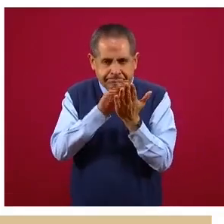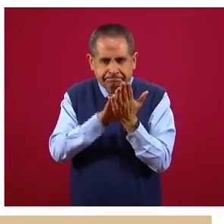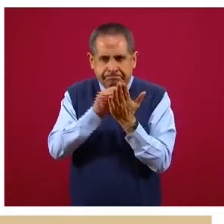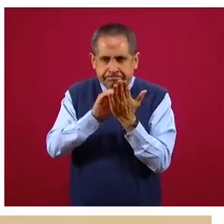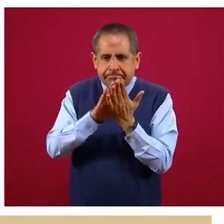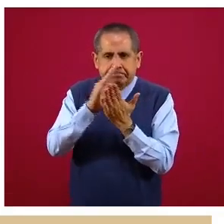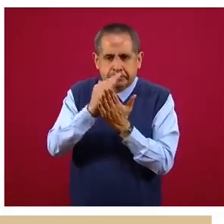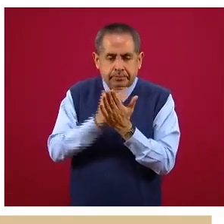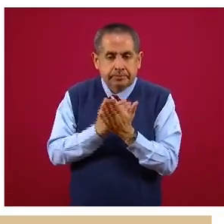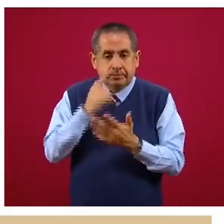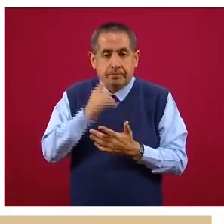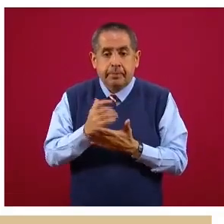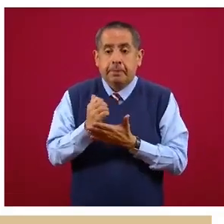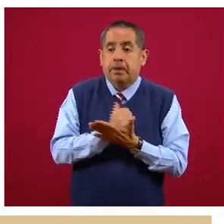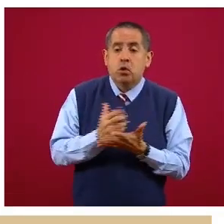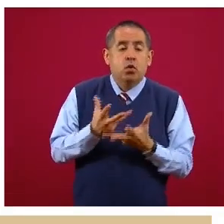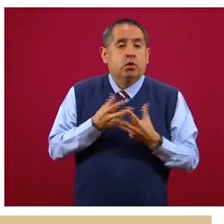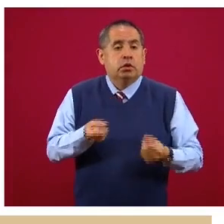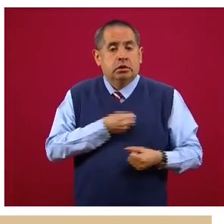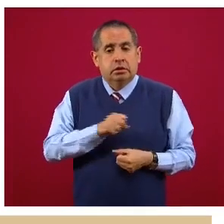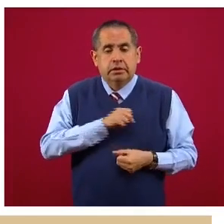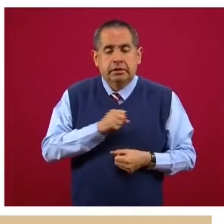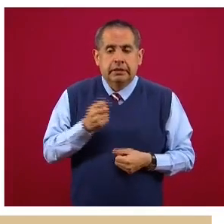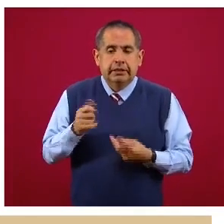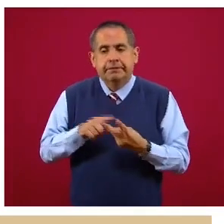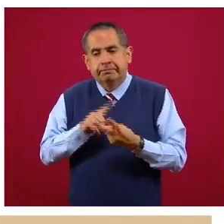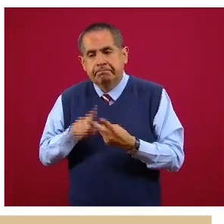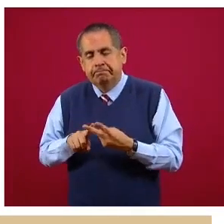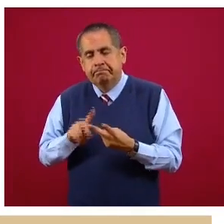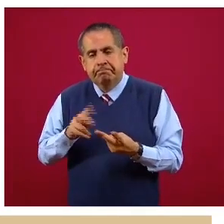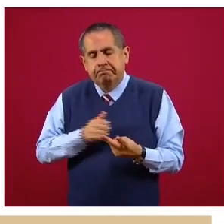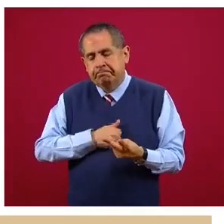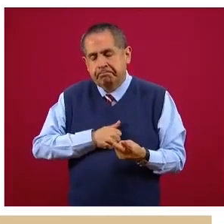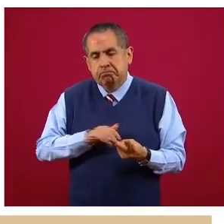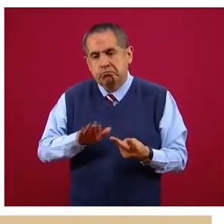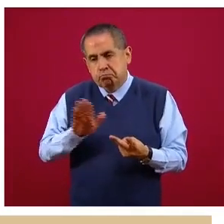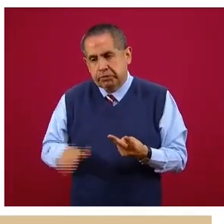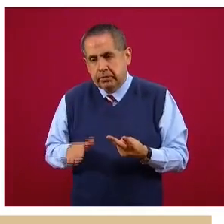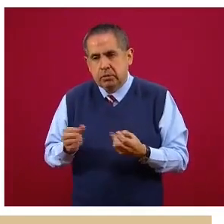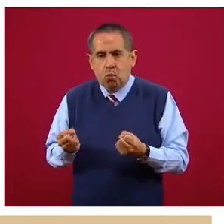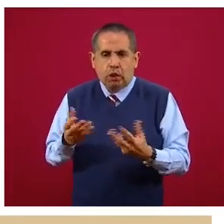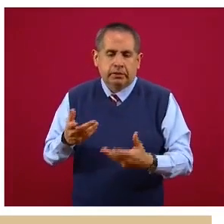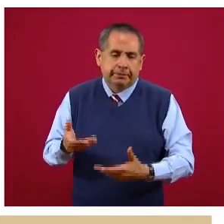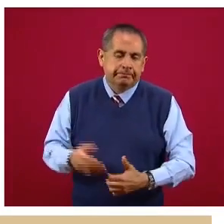registrados, en recuperados y en lamentables defunciones. La siguiente.